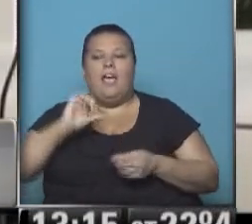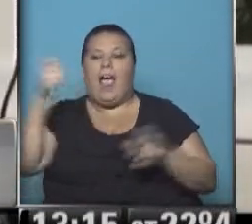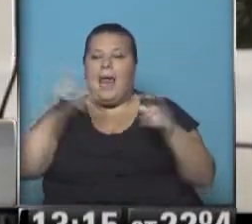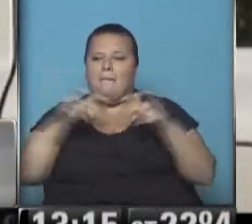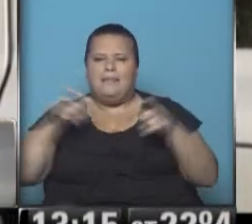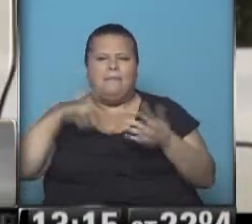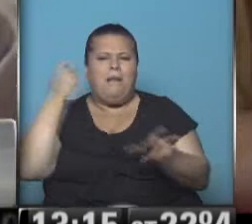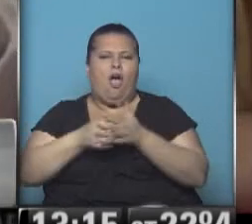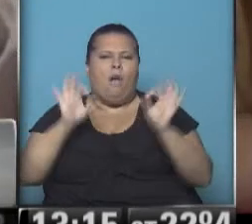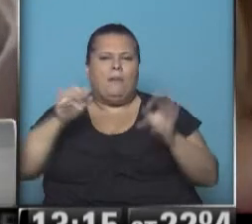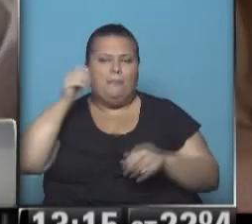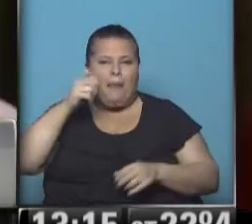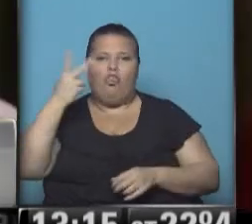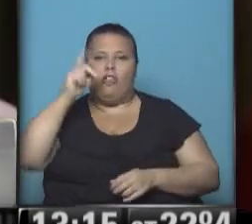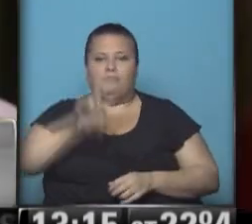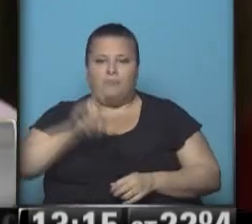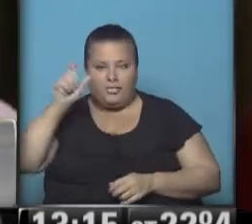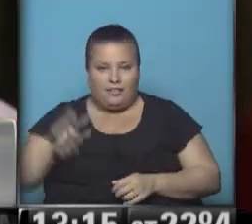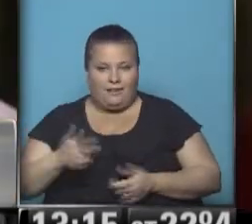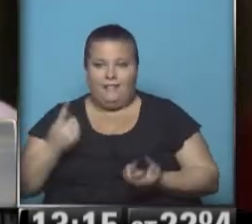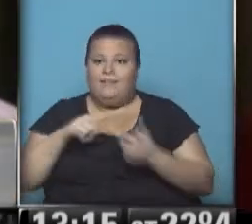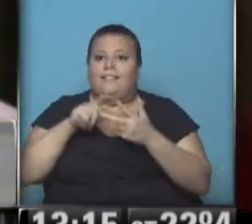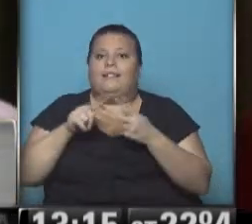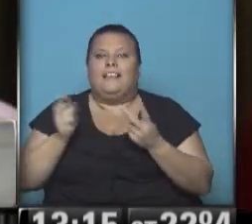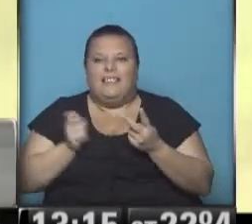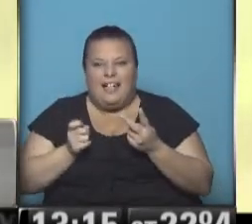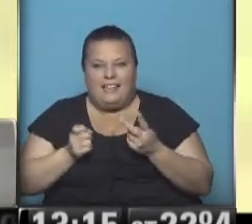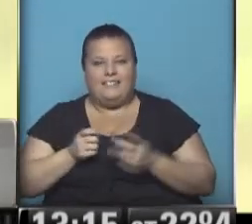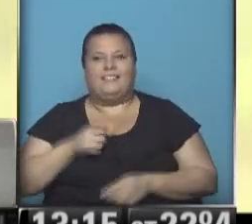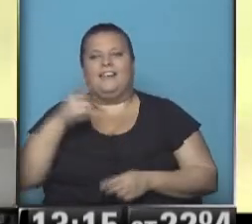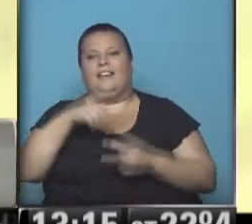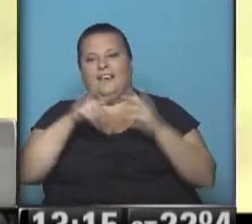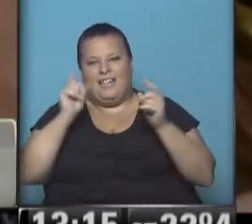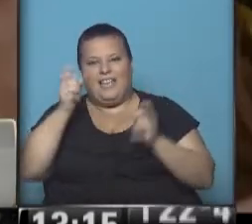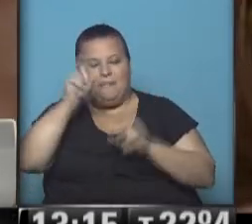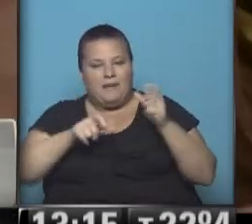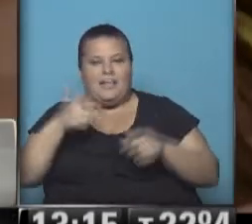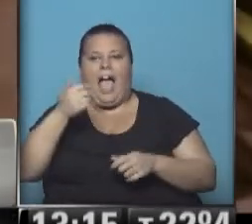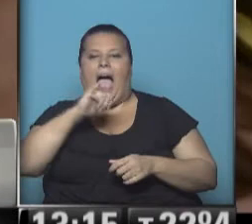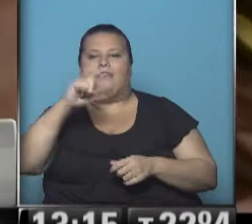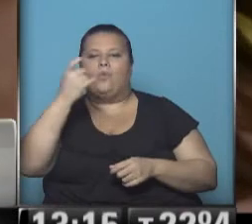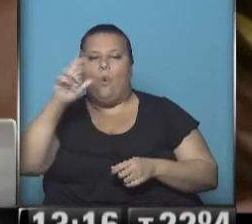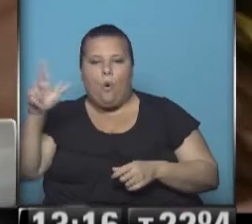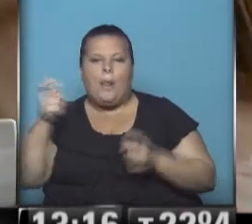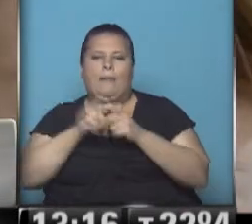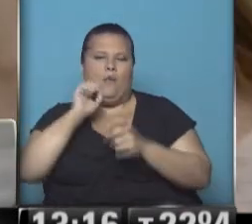con todo pago a Mar del Plata para 2 personas. Falta la segunda. El Chino Surraco, Laura Ascurra, están muy bien en esta película